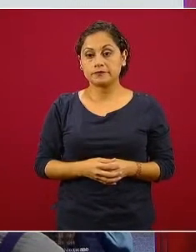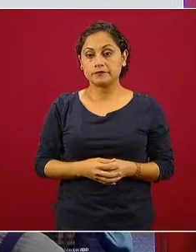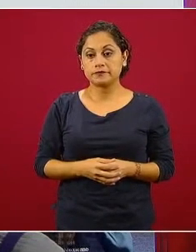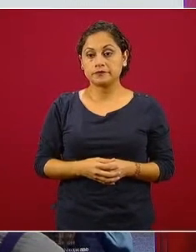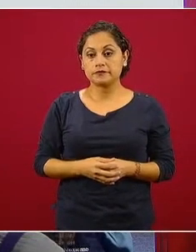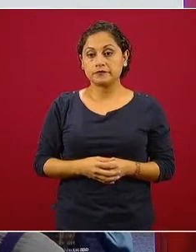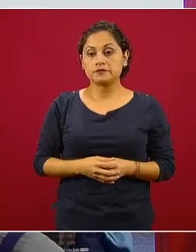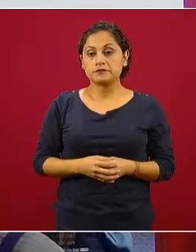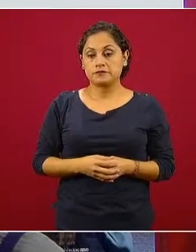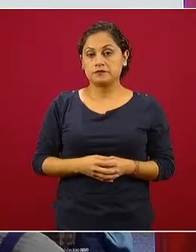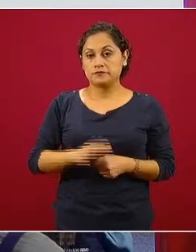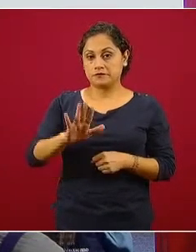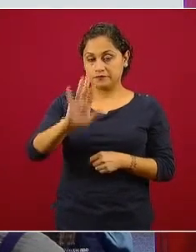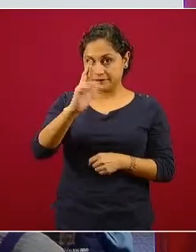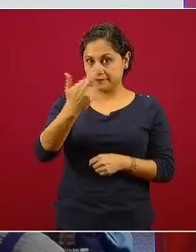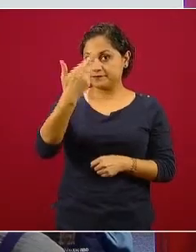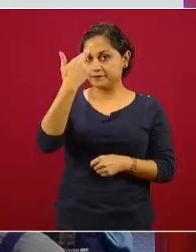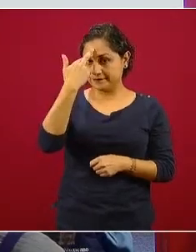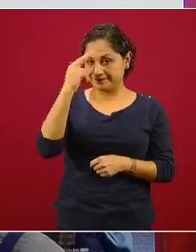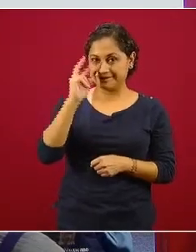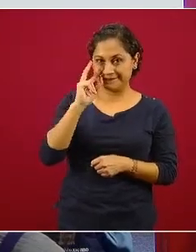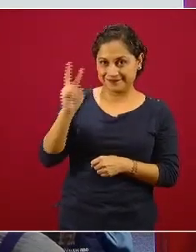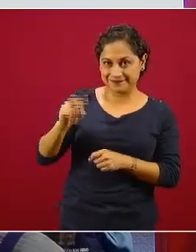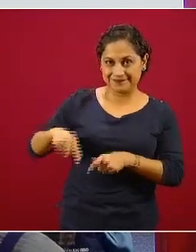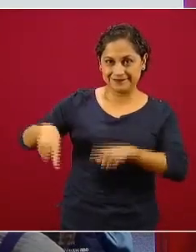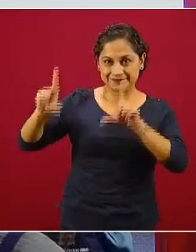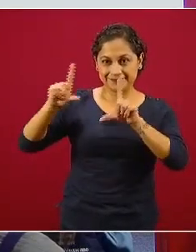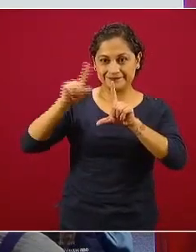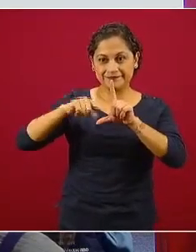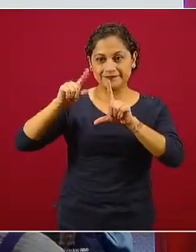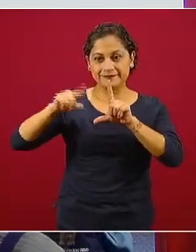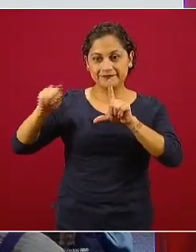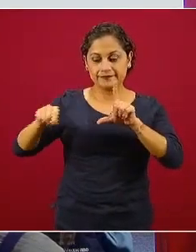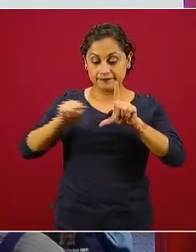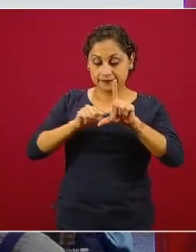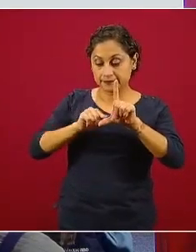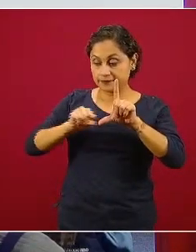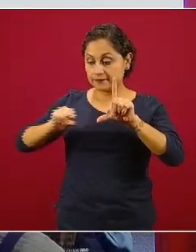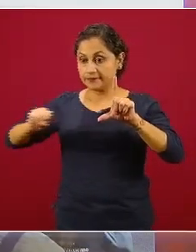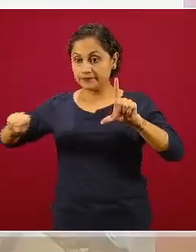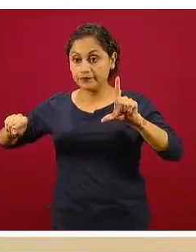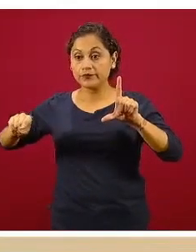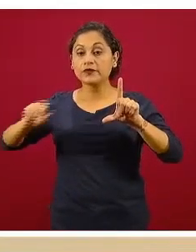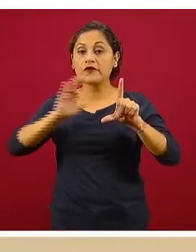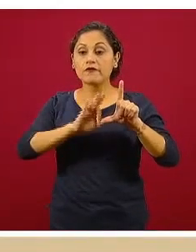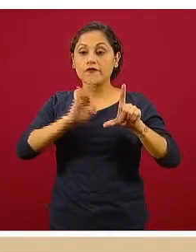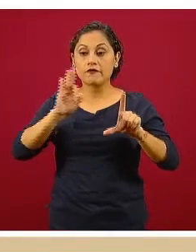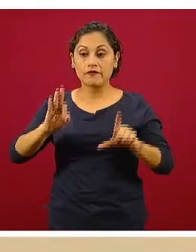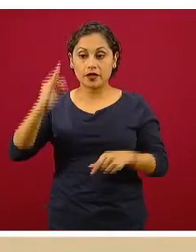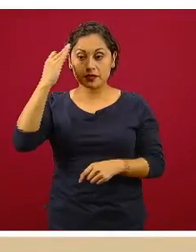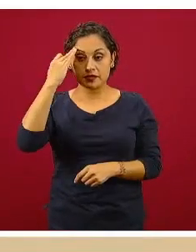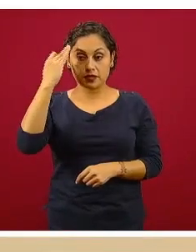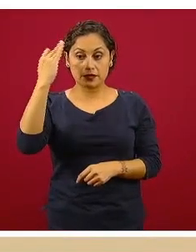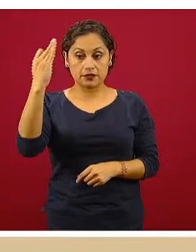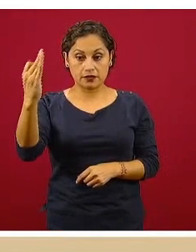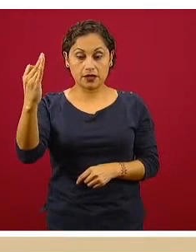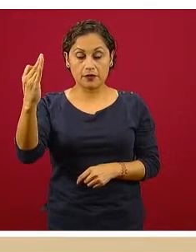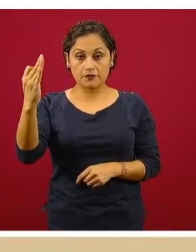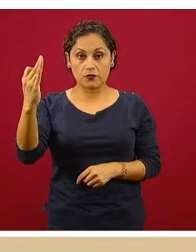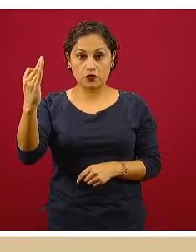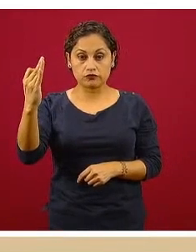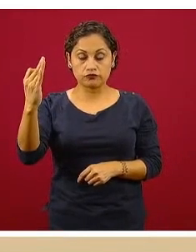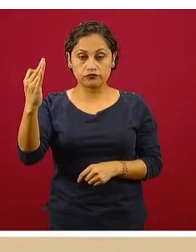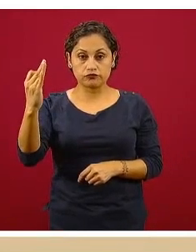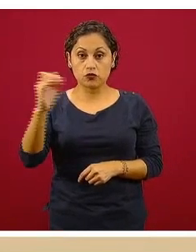siendo para recordatorio de todo el mundo que ve estas gráficas, en el eje horizontal es el tiempo, son las fechas que han transcurrido desde,